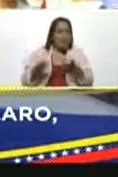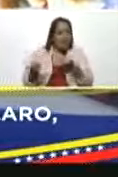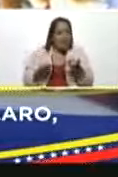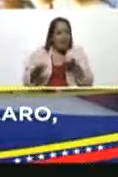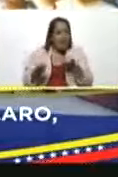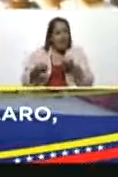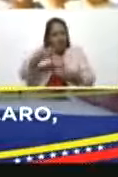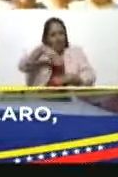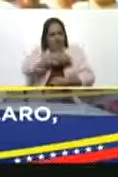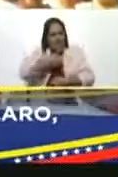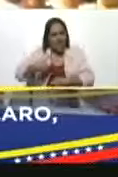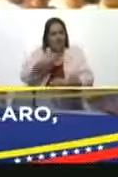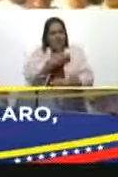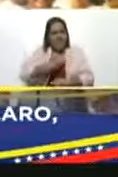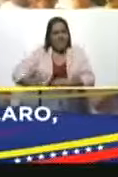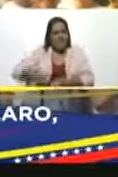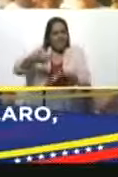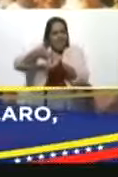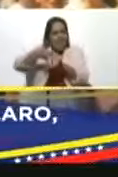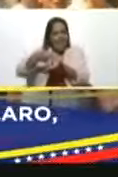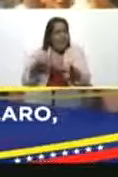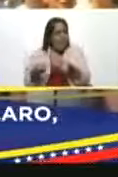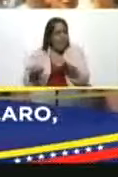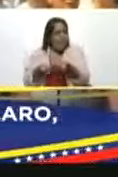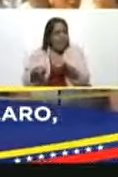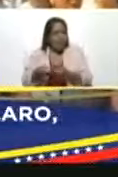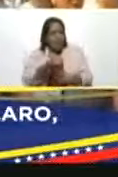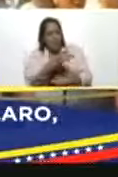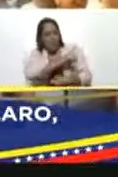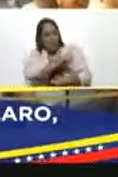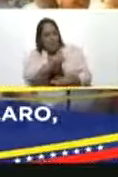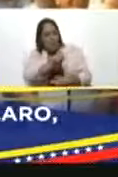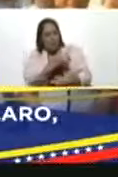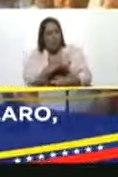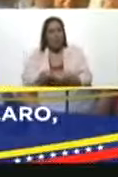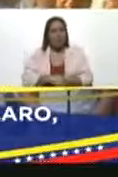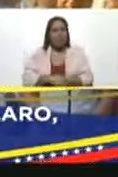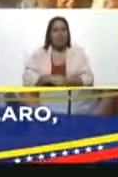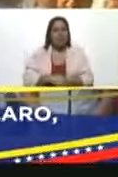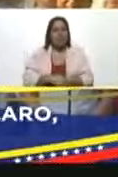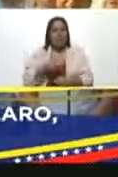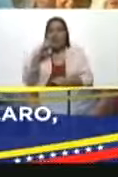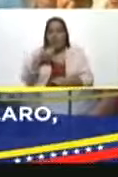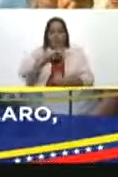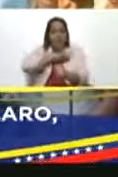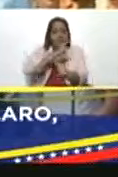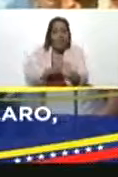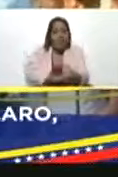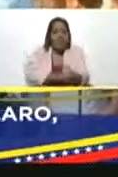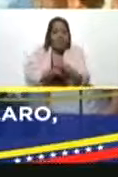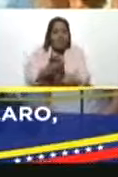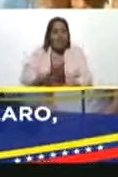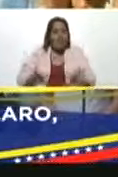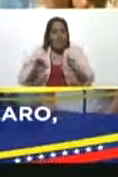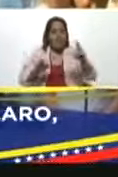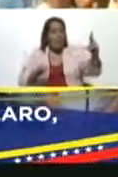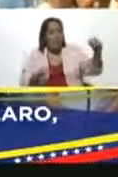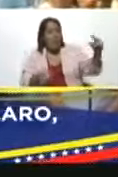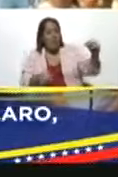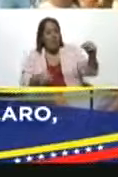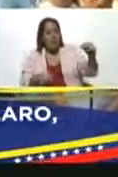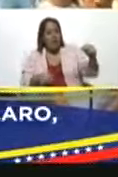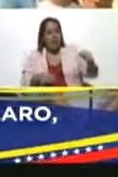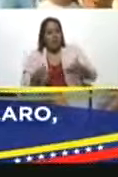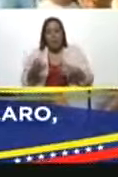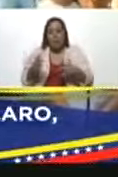manipulable. ¿Ustedes quieren tener un presidente manipulable, débil? No. Sin energía, no. Sin fuerza,